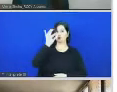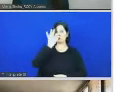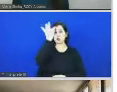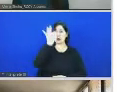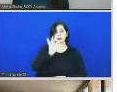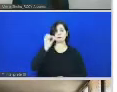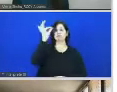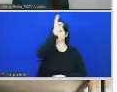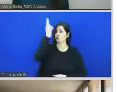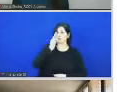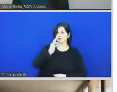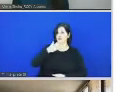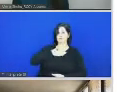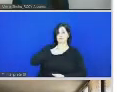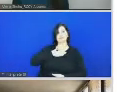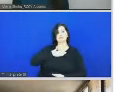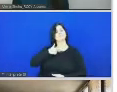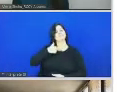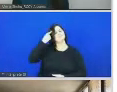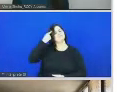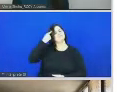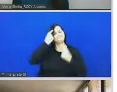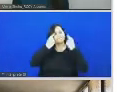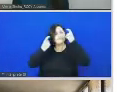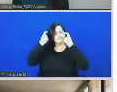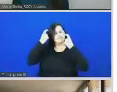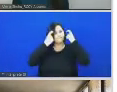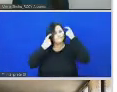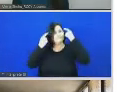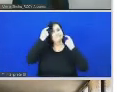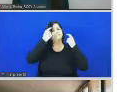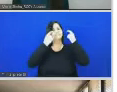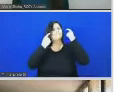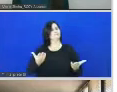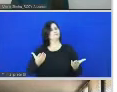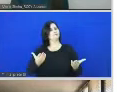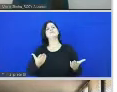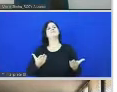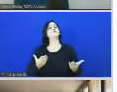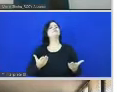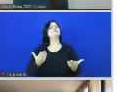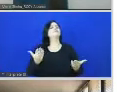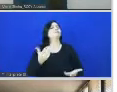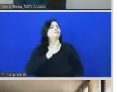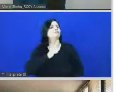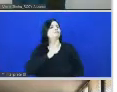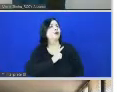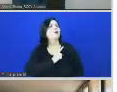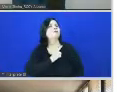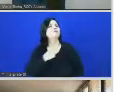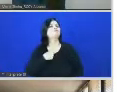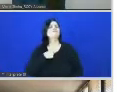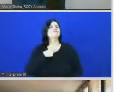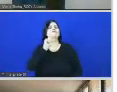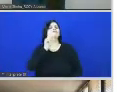me haces reflexionar un poco, ¿verdad?, de por qué no hemos avanzado al ritmo que hemos querido avanzar. Y